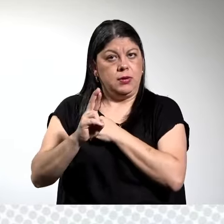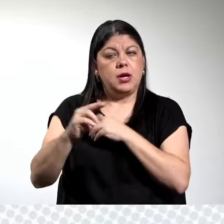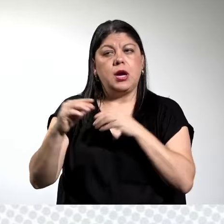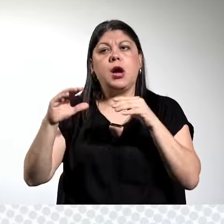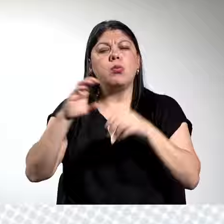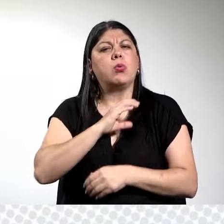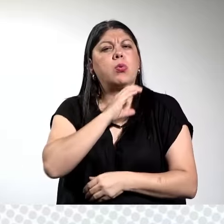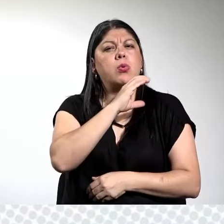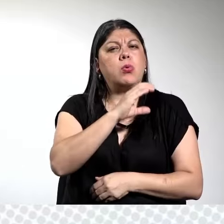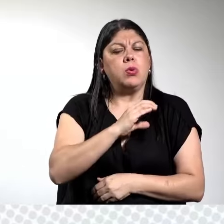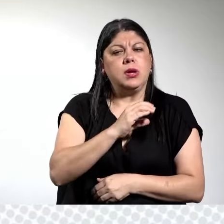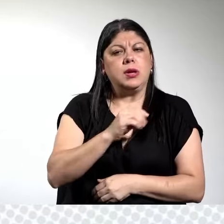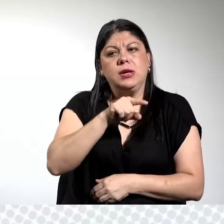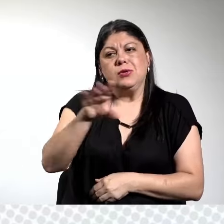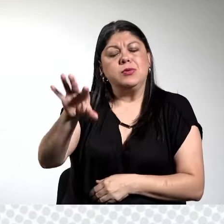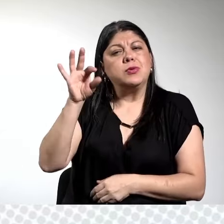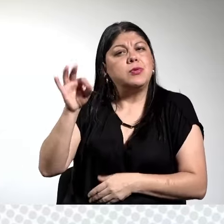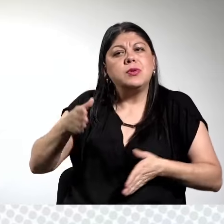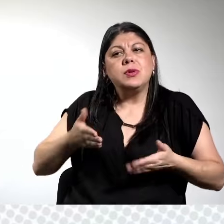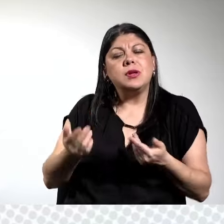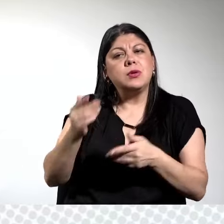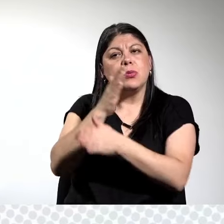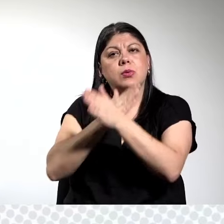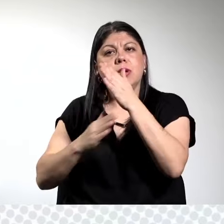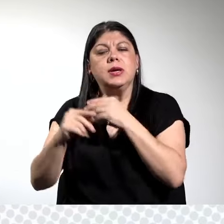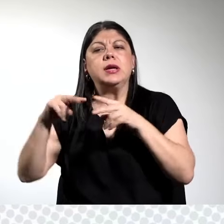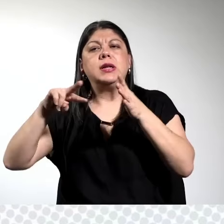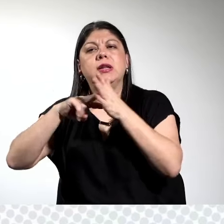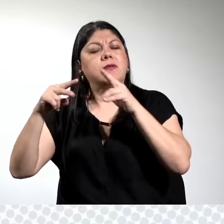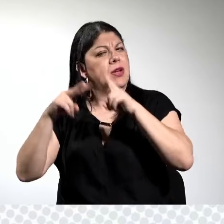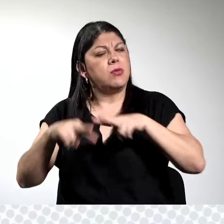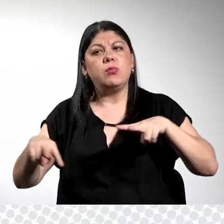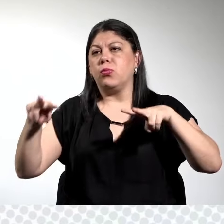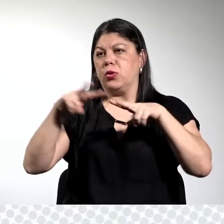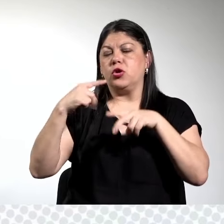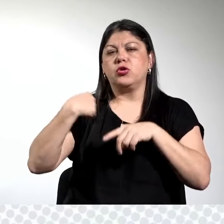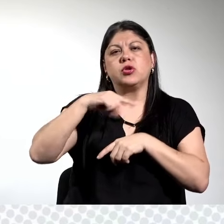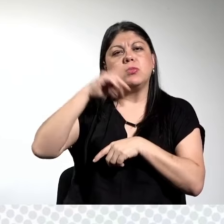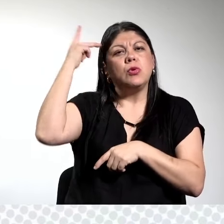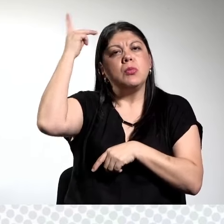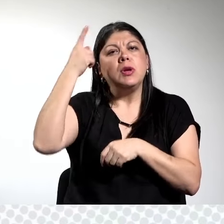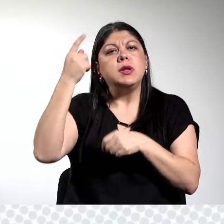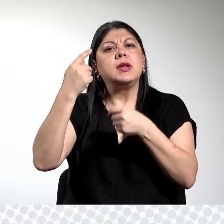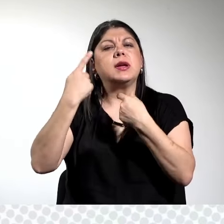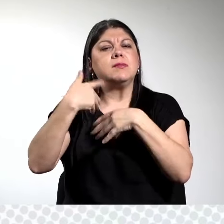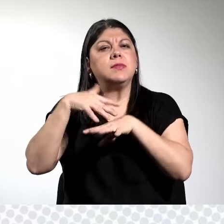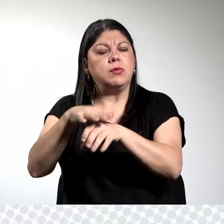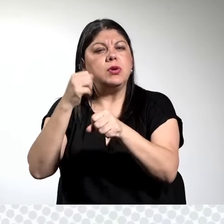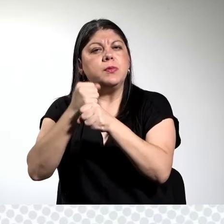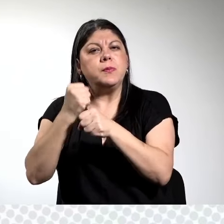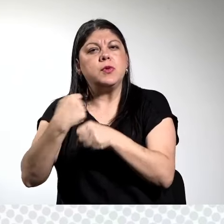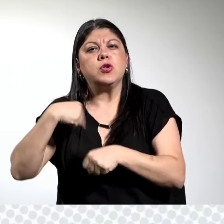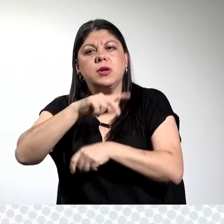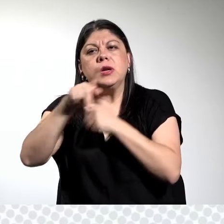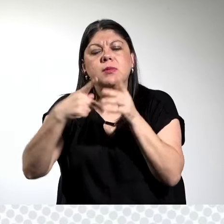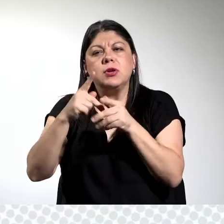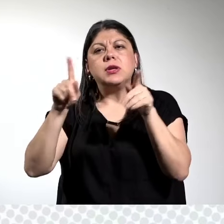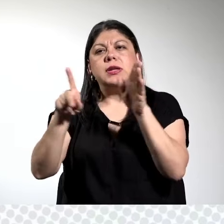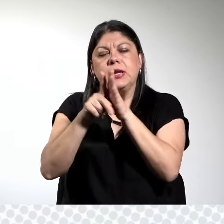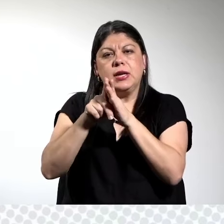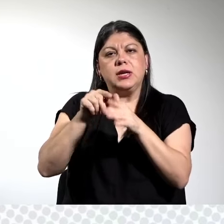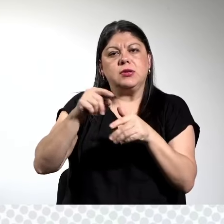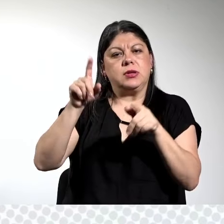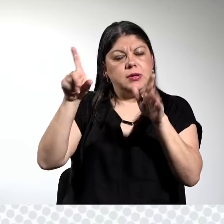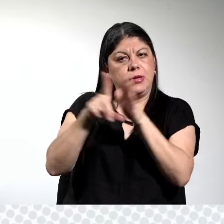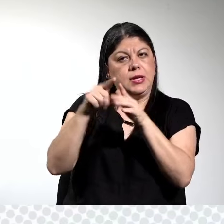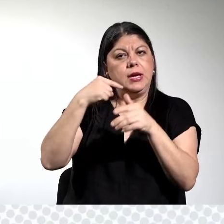no decidieron, no escogieron, les significa una desventaja. Creemos en políticas laborales inclusivas, donde todas las personas reciban todos los derechos que por ley le